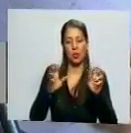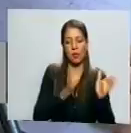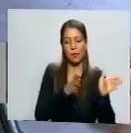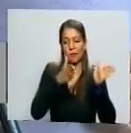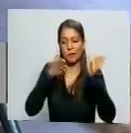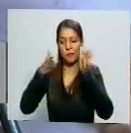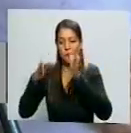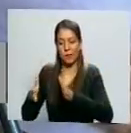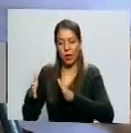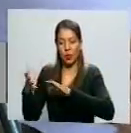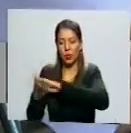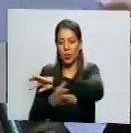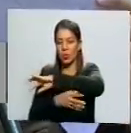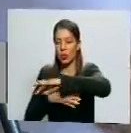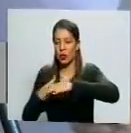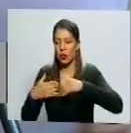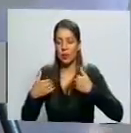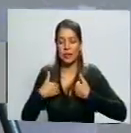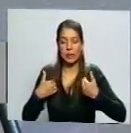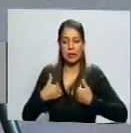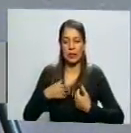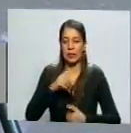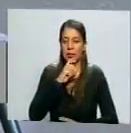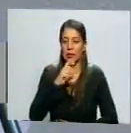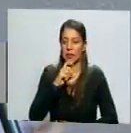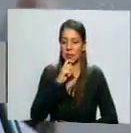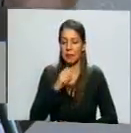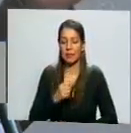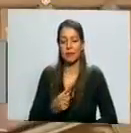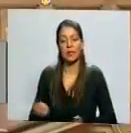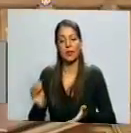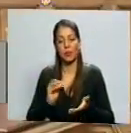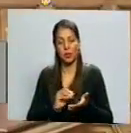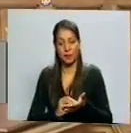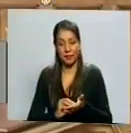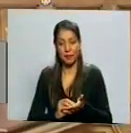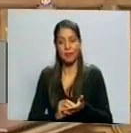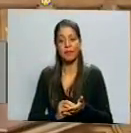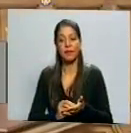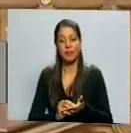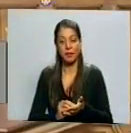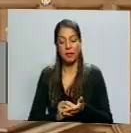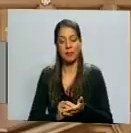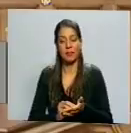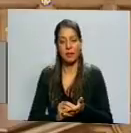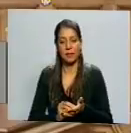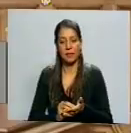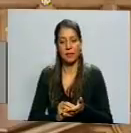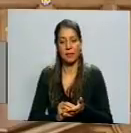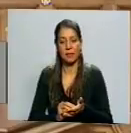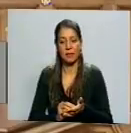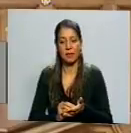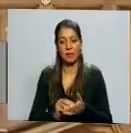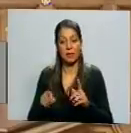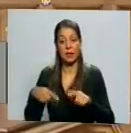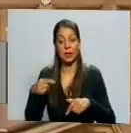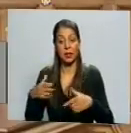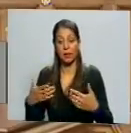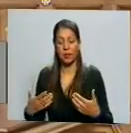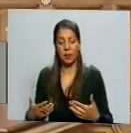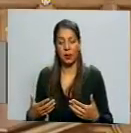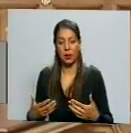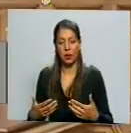circunstancia, en esta nueva dificultad. Y después de atravesar